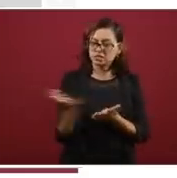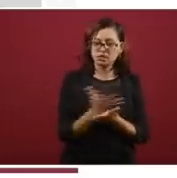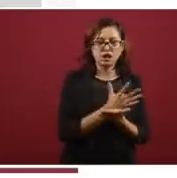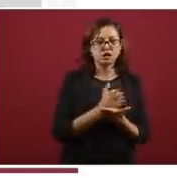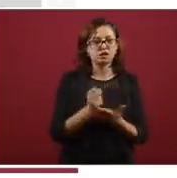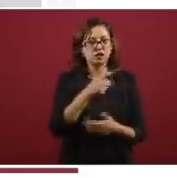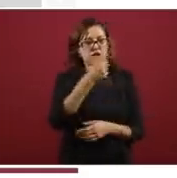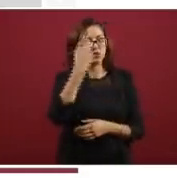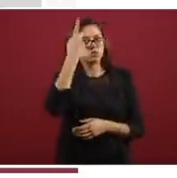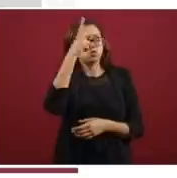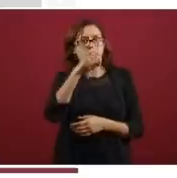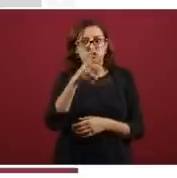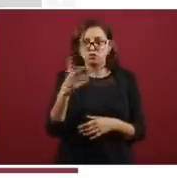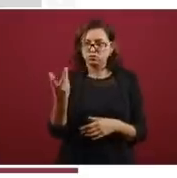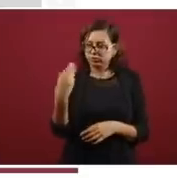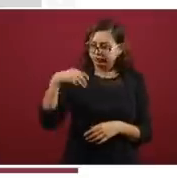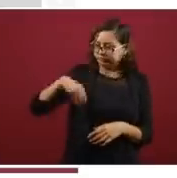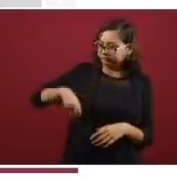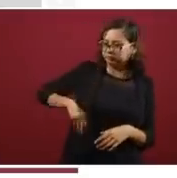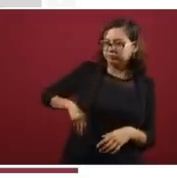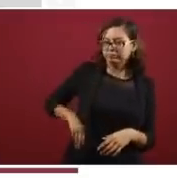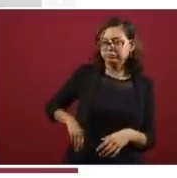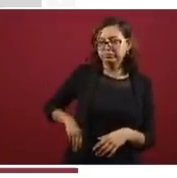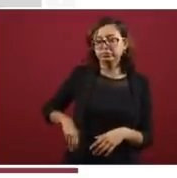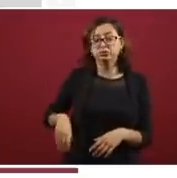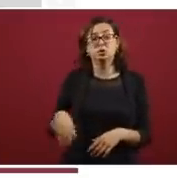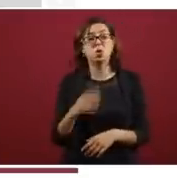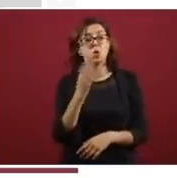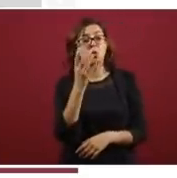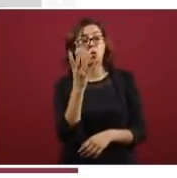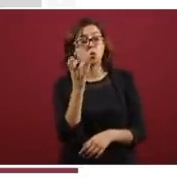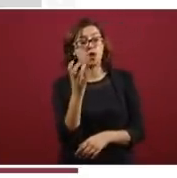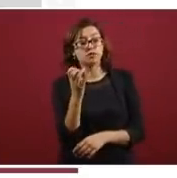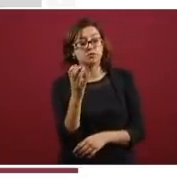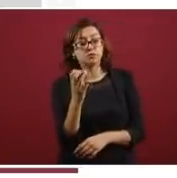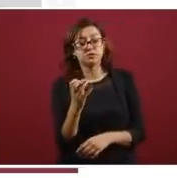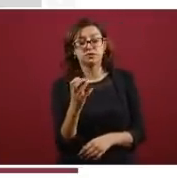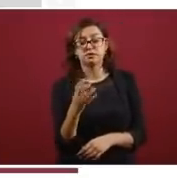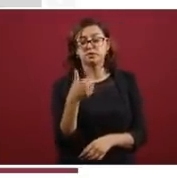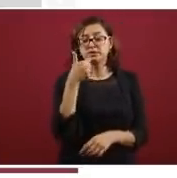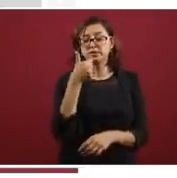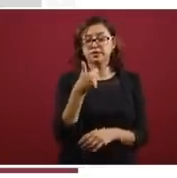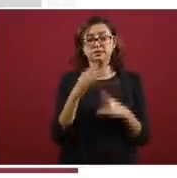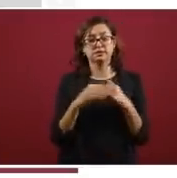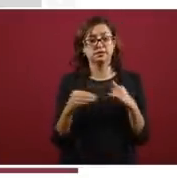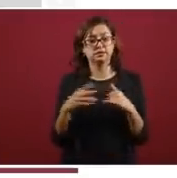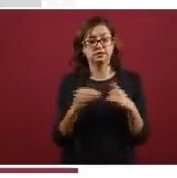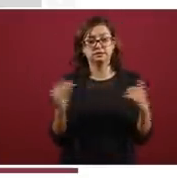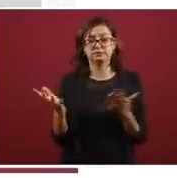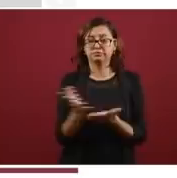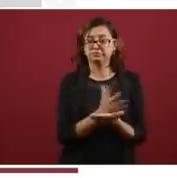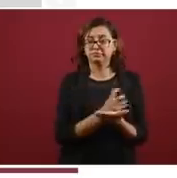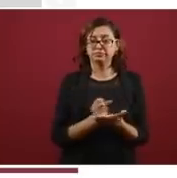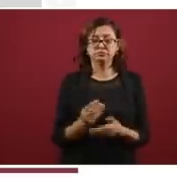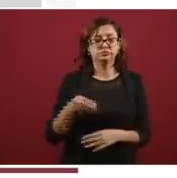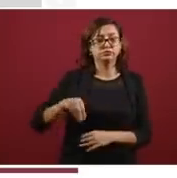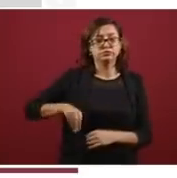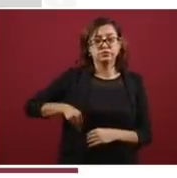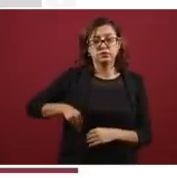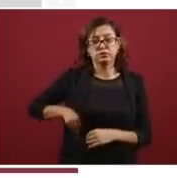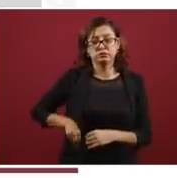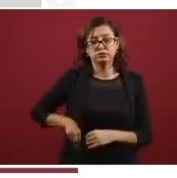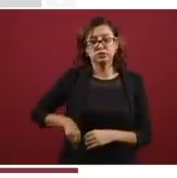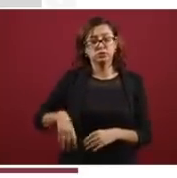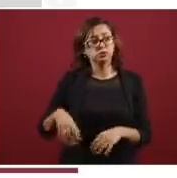país. Le gana a la gasolina premium 4 pesos con 6 centavos y hacía tiempo que no veíamos